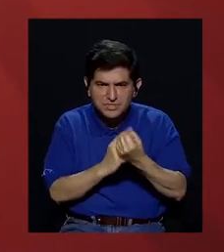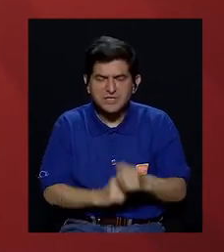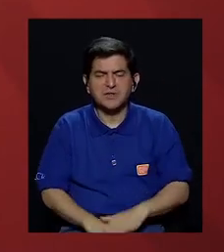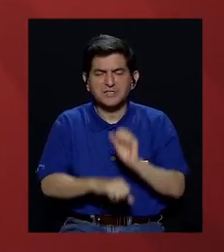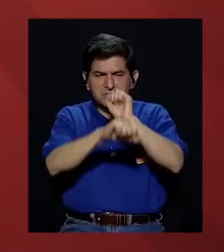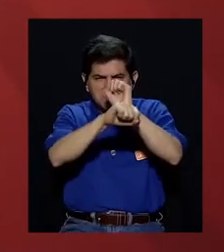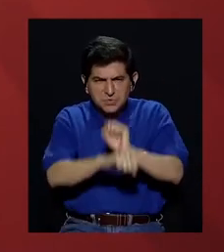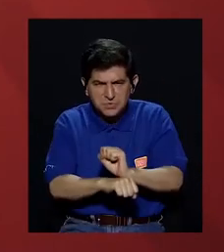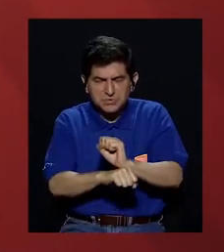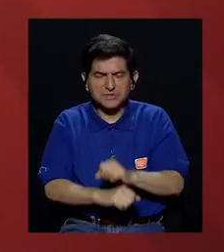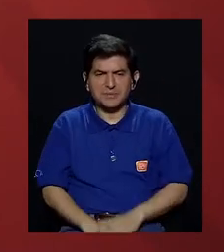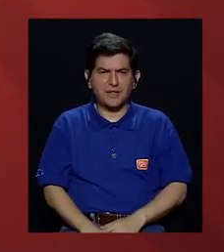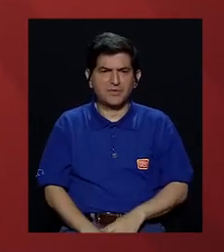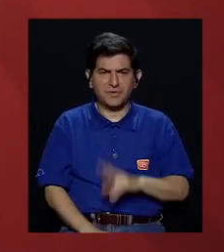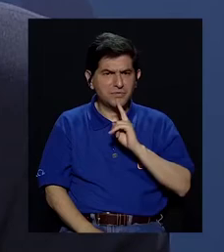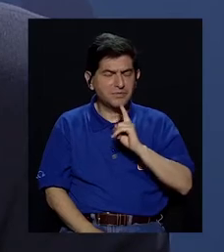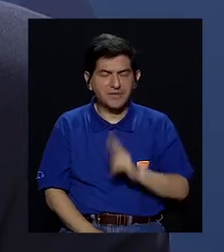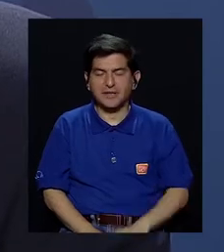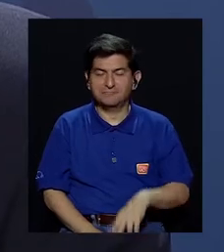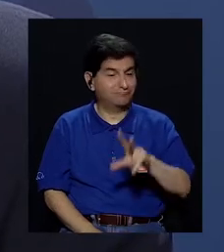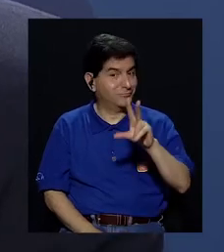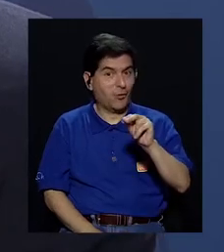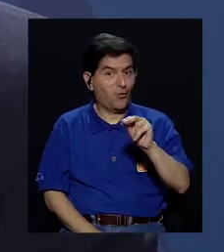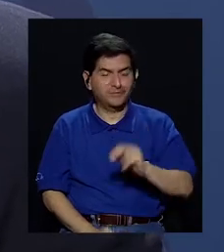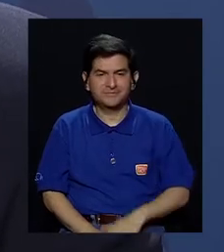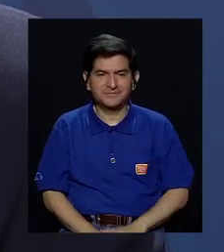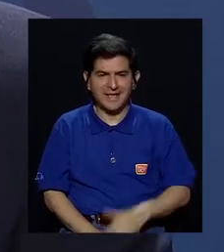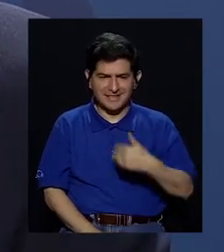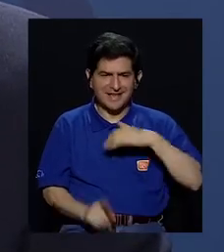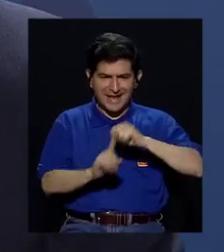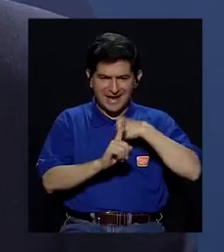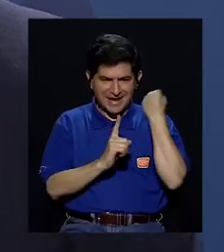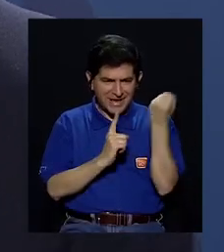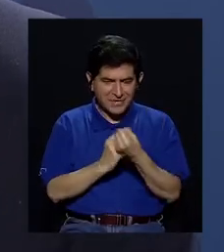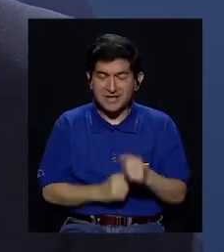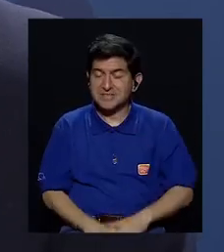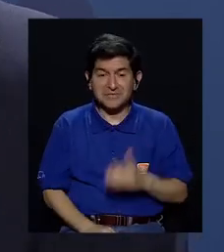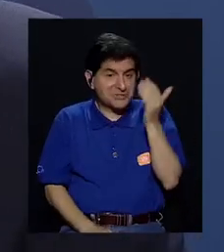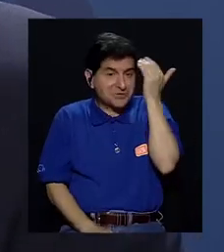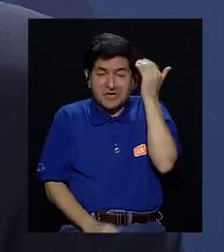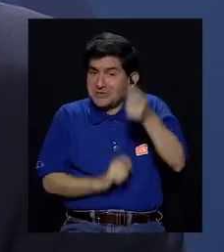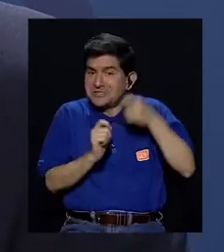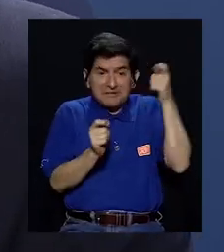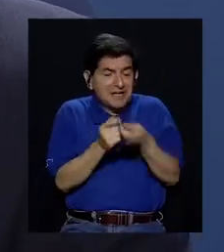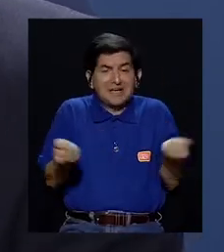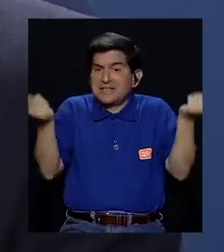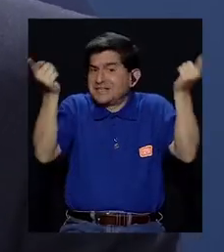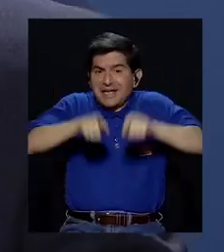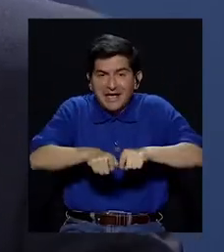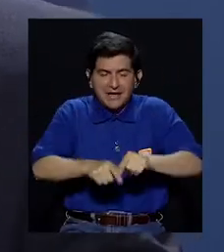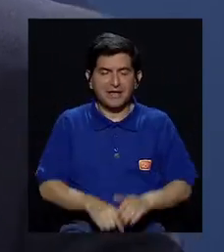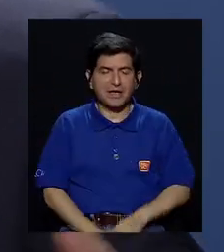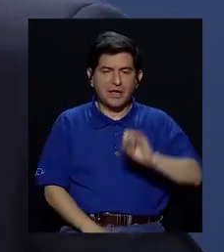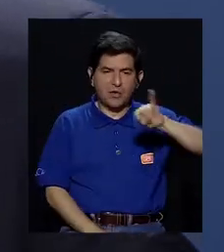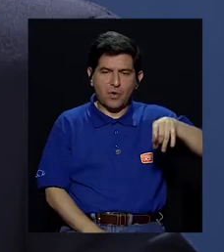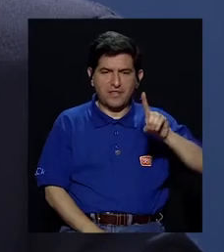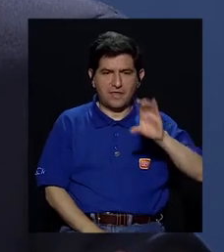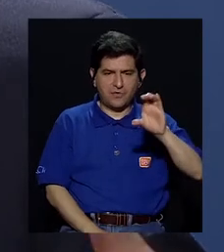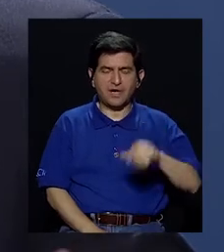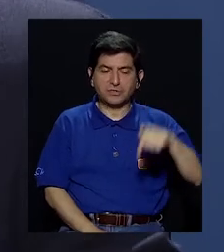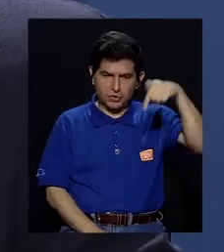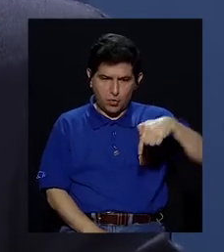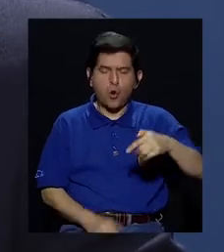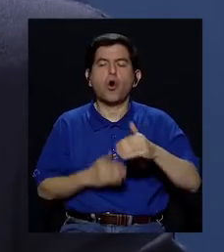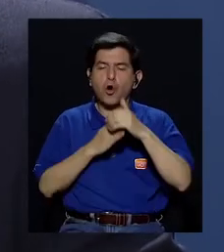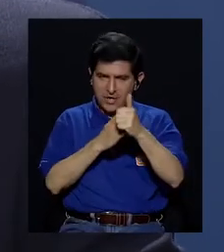ese bloque conservador no es tan cierto los actos no están ciertos aquí lo que tenemos es un escenario completamente impredecible juan diego va a la ventaja